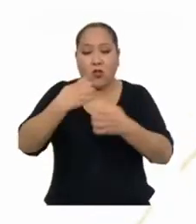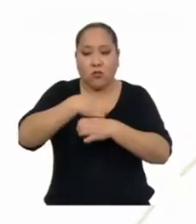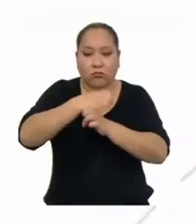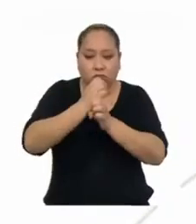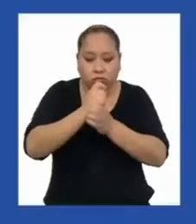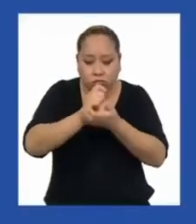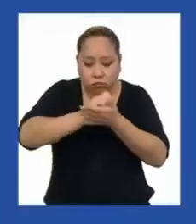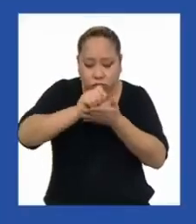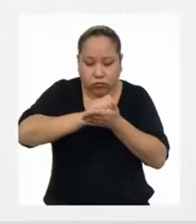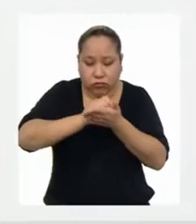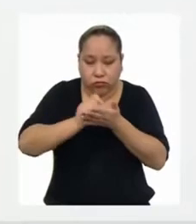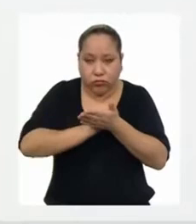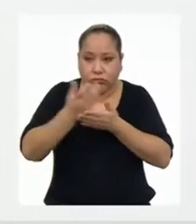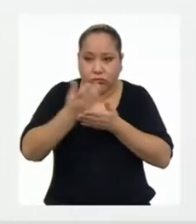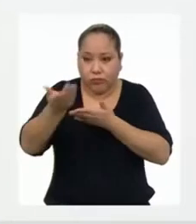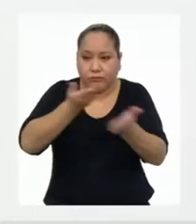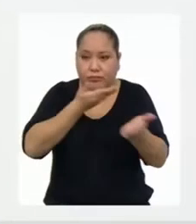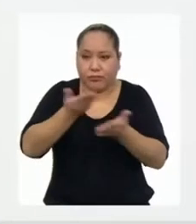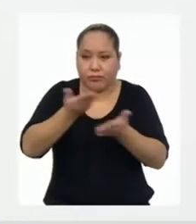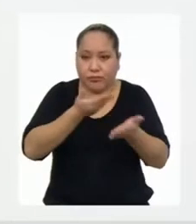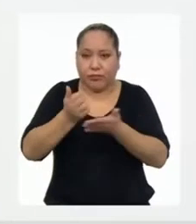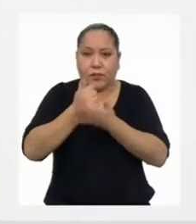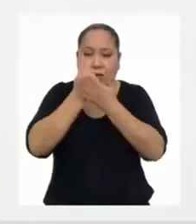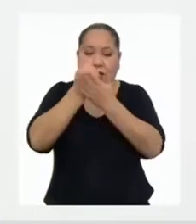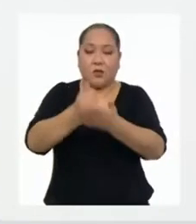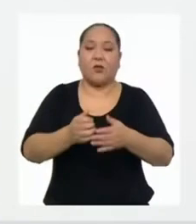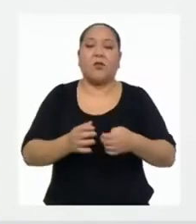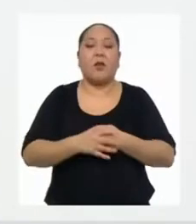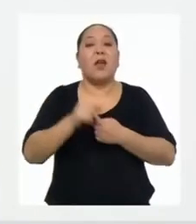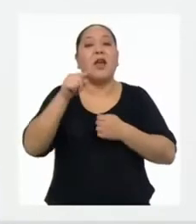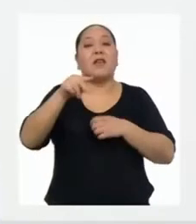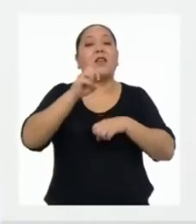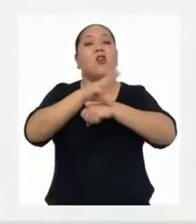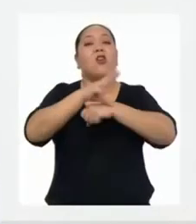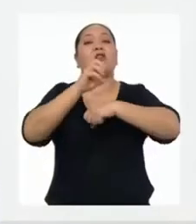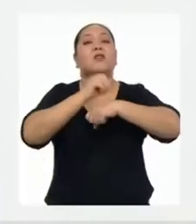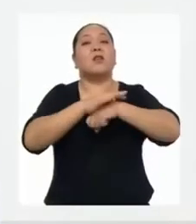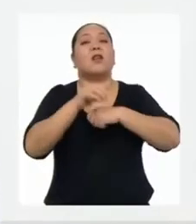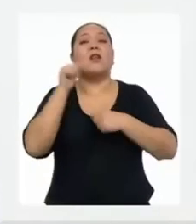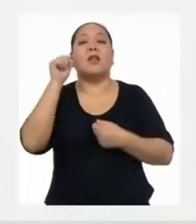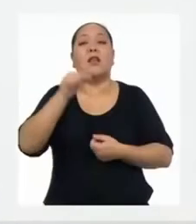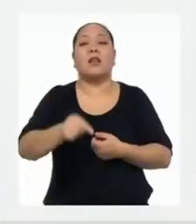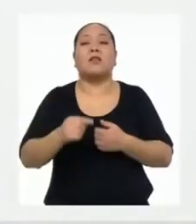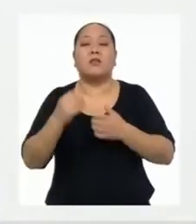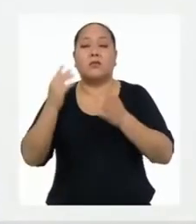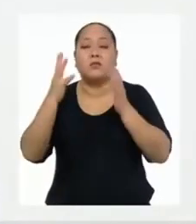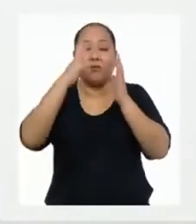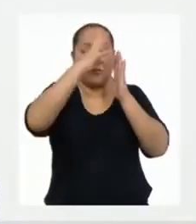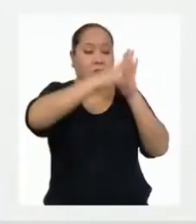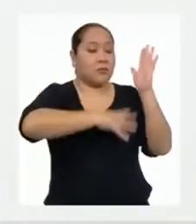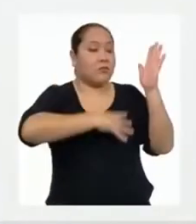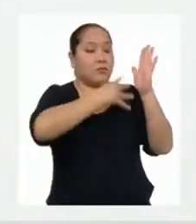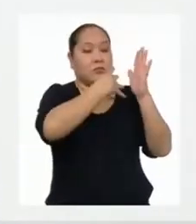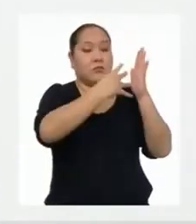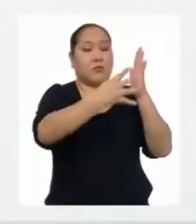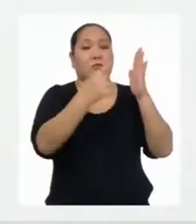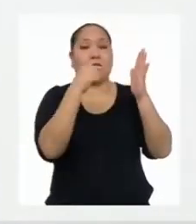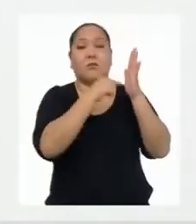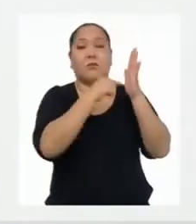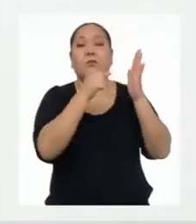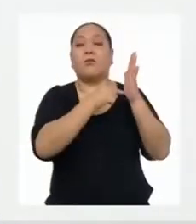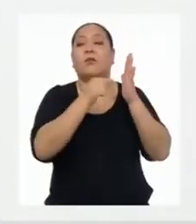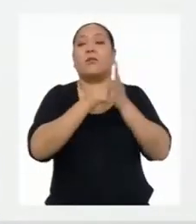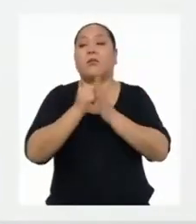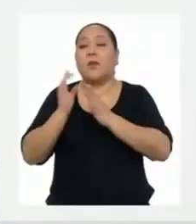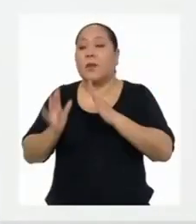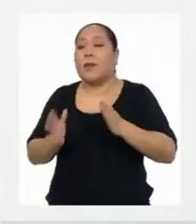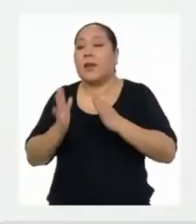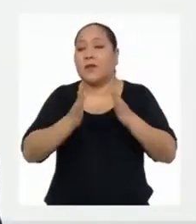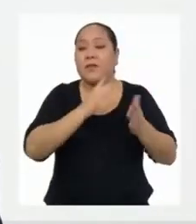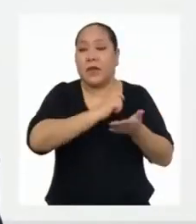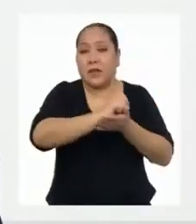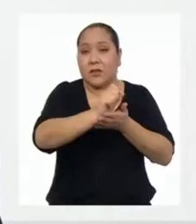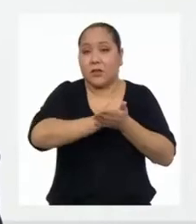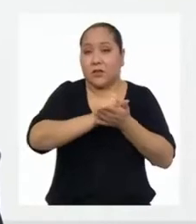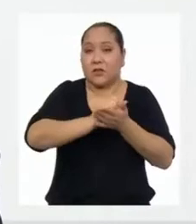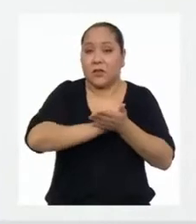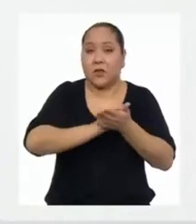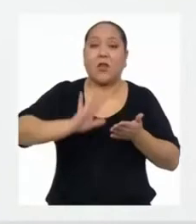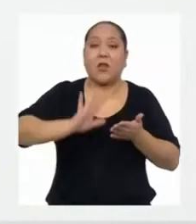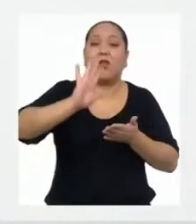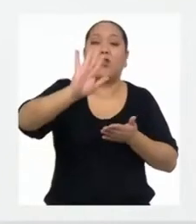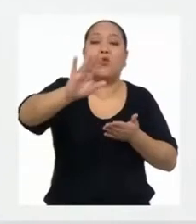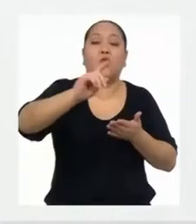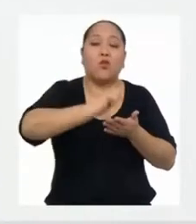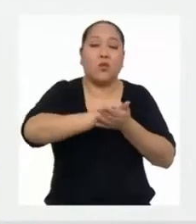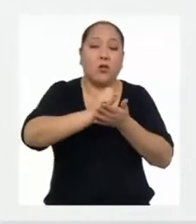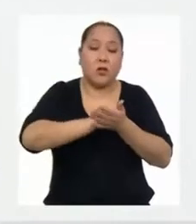enriquecimiento. Es recomendable hacer un organizador en la planificación de la escritura de nuestro